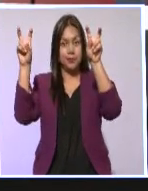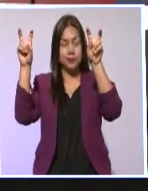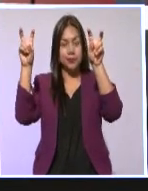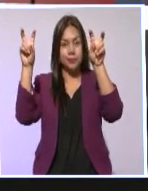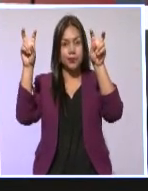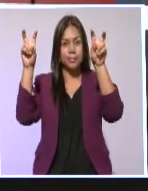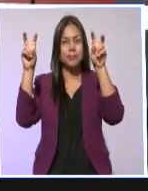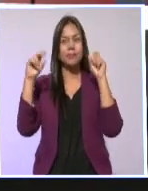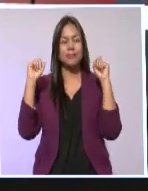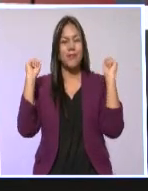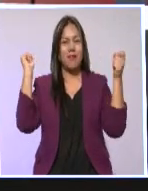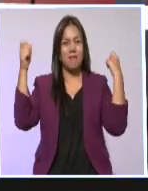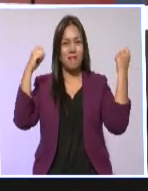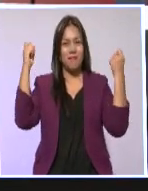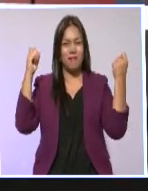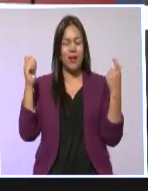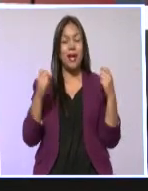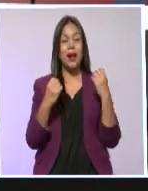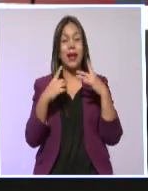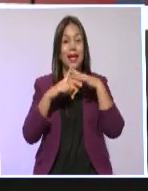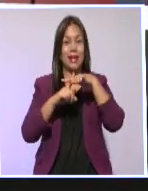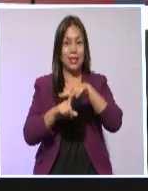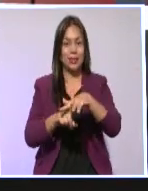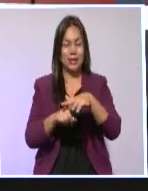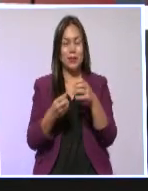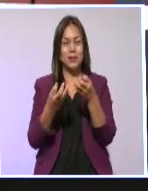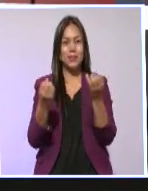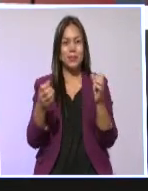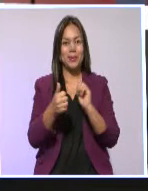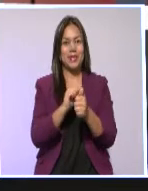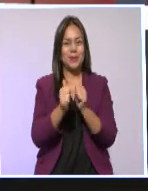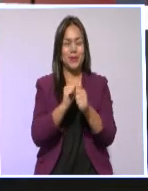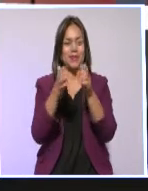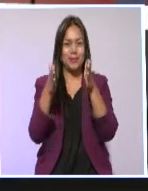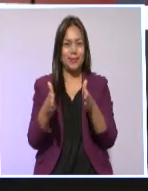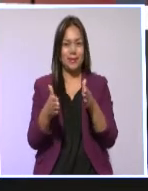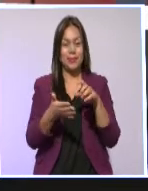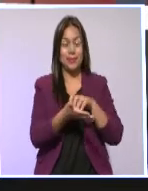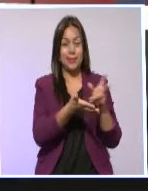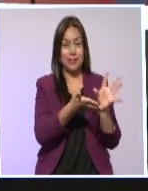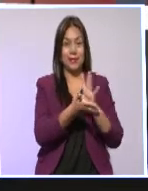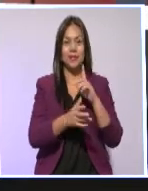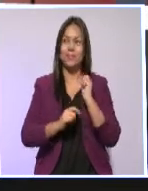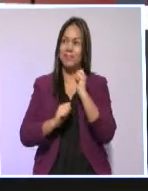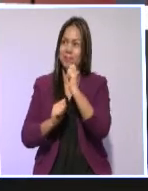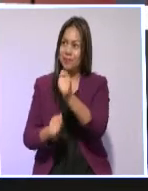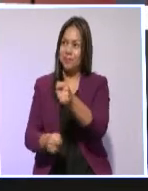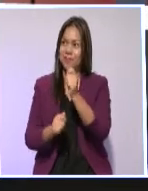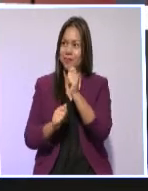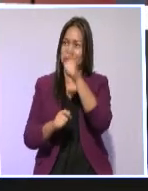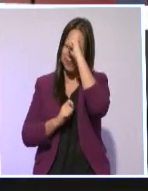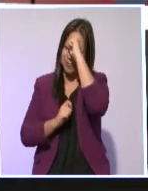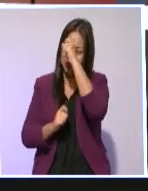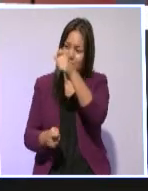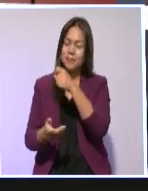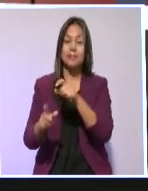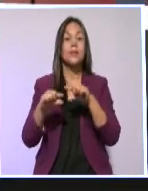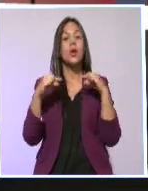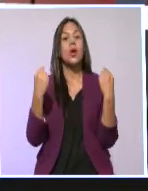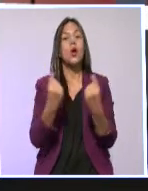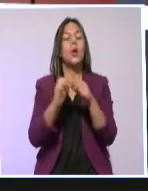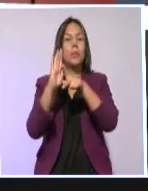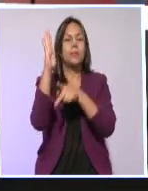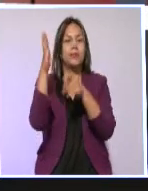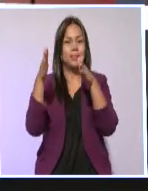feria inclusive, la entrega de varias condecoraciones a deportistas destacados, la Asamblea Nacional presentó oficialmente el Grupo Parlamentario